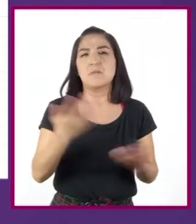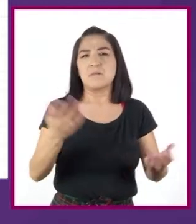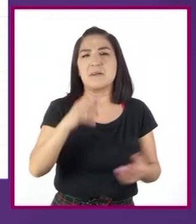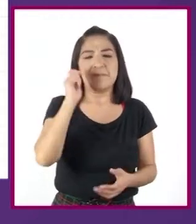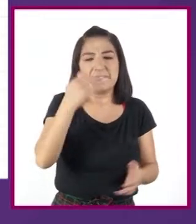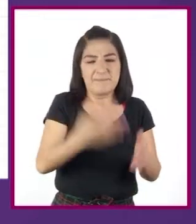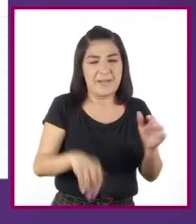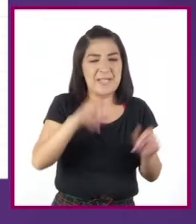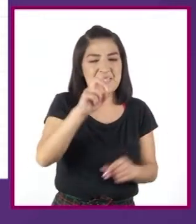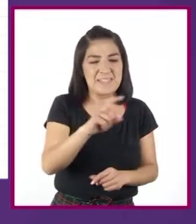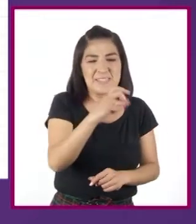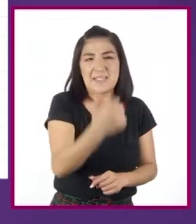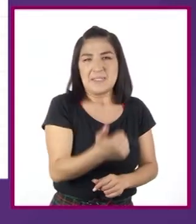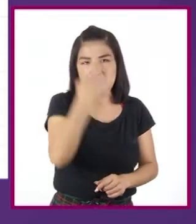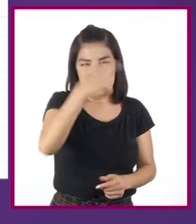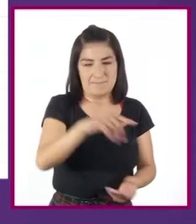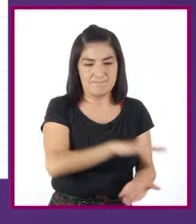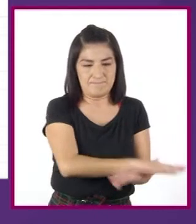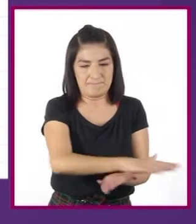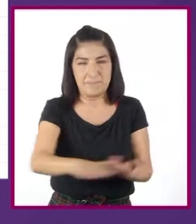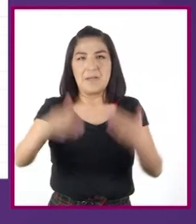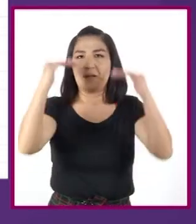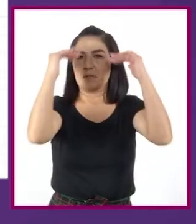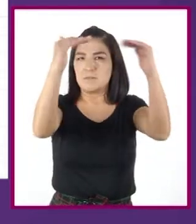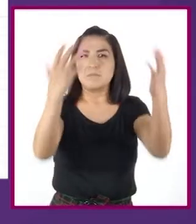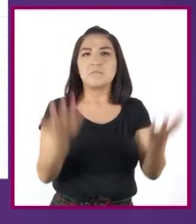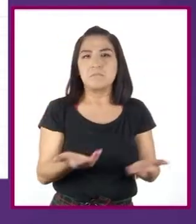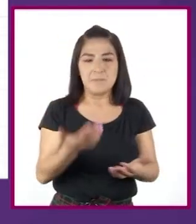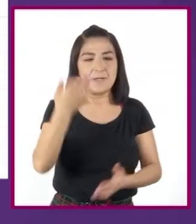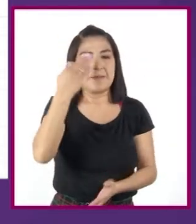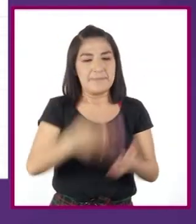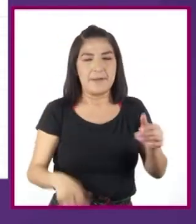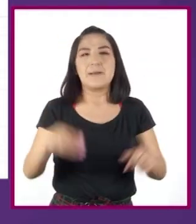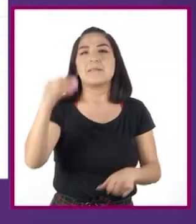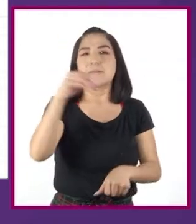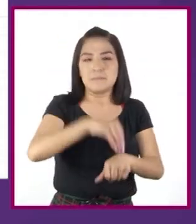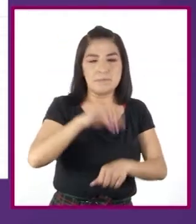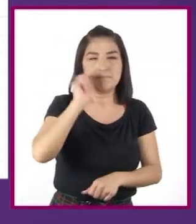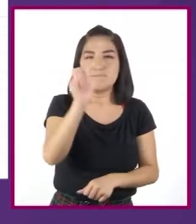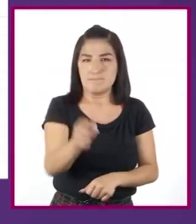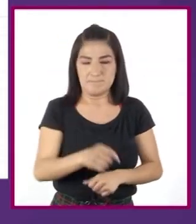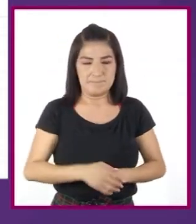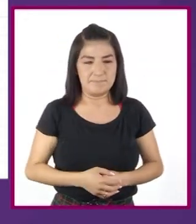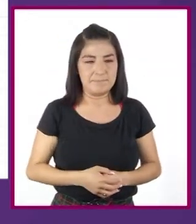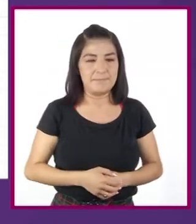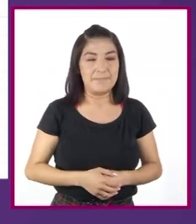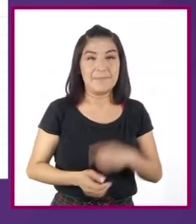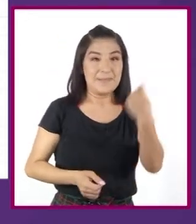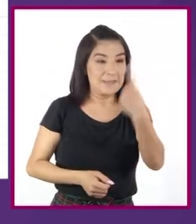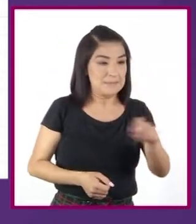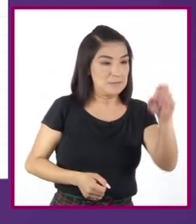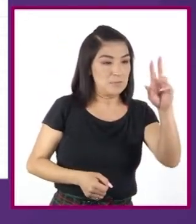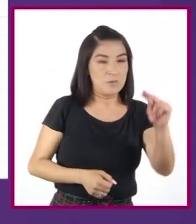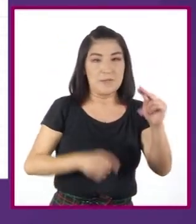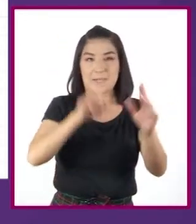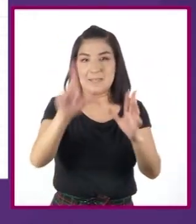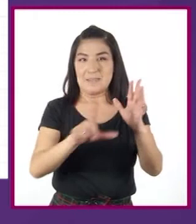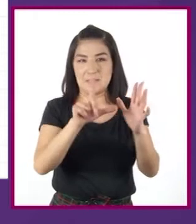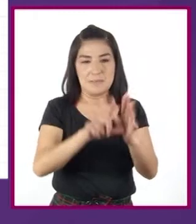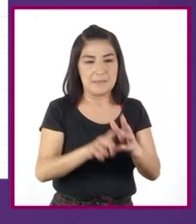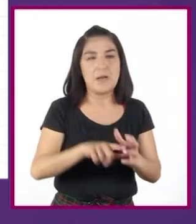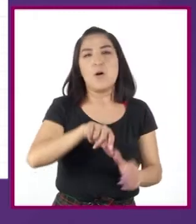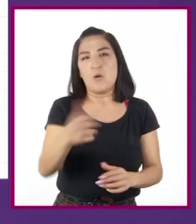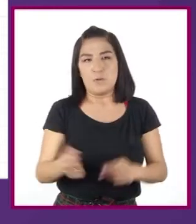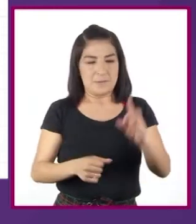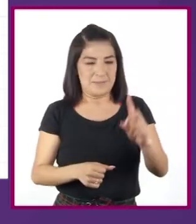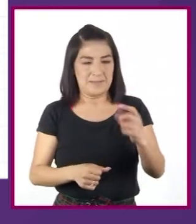concreto para losas y pisos, entonces se debe determinar la relación que hay entre 180 litros y